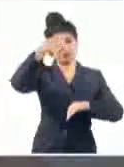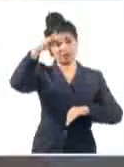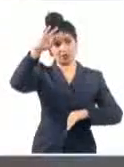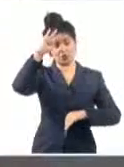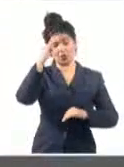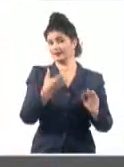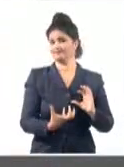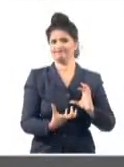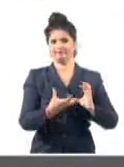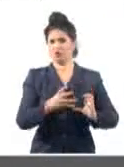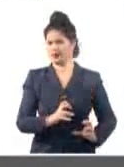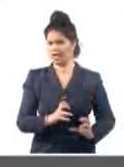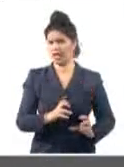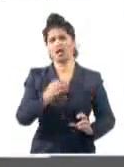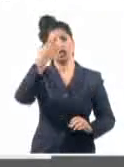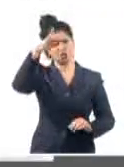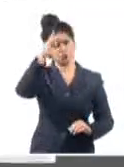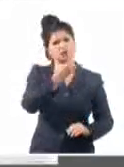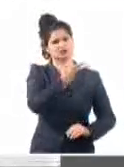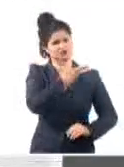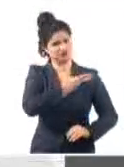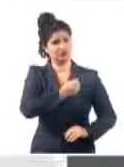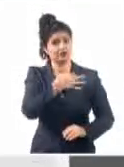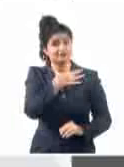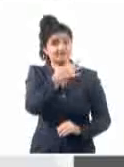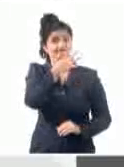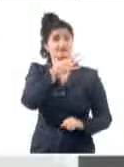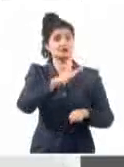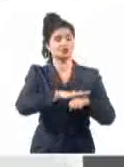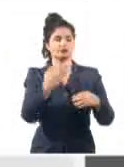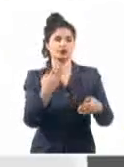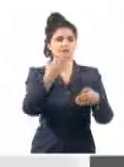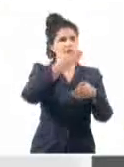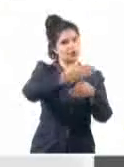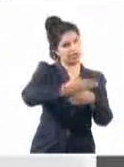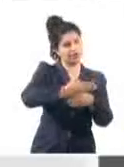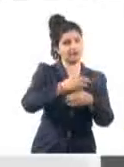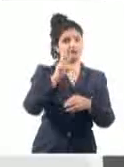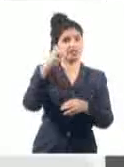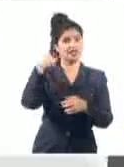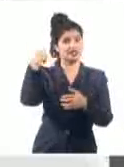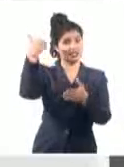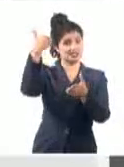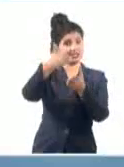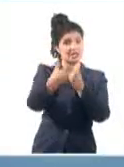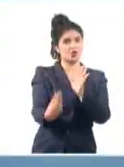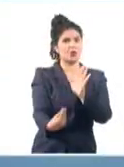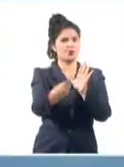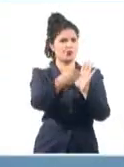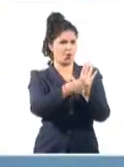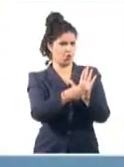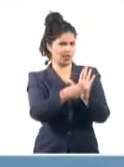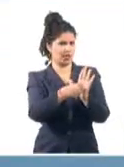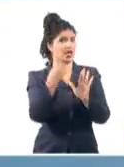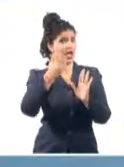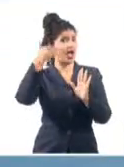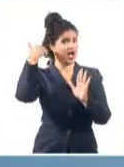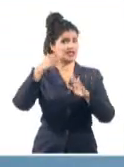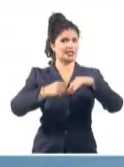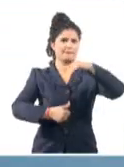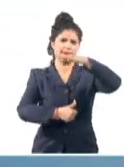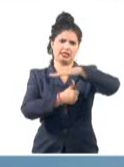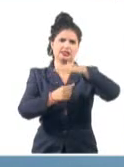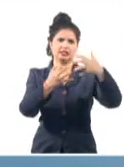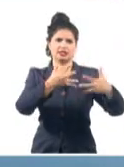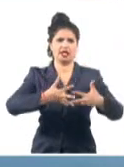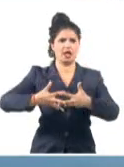Washington. El texto condena la medida coercitiva que hace 3 años reimpuso el entonces presidente Donald Trump como